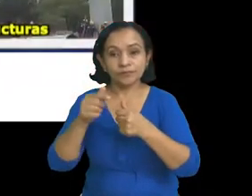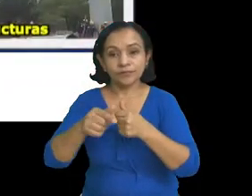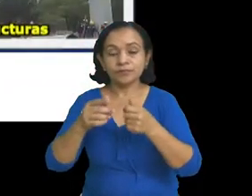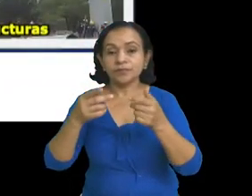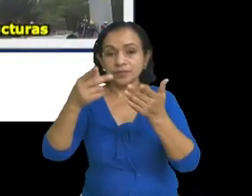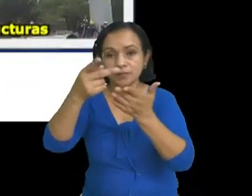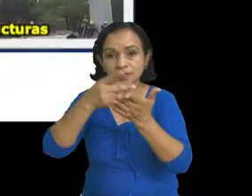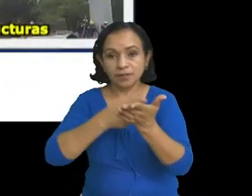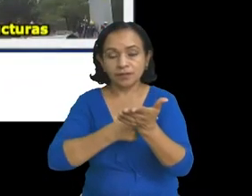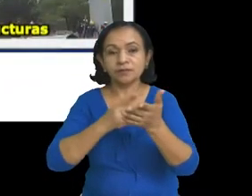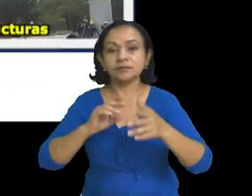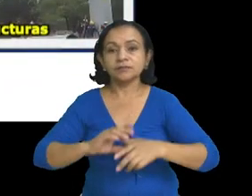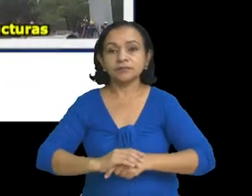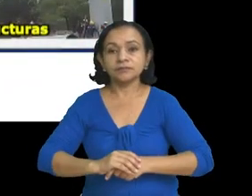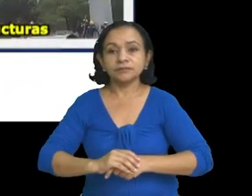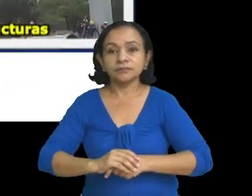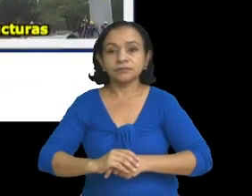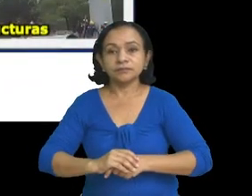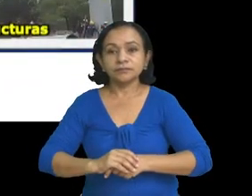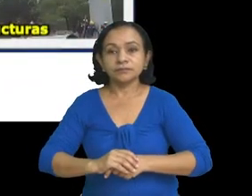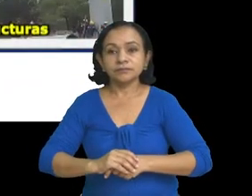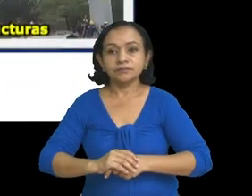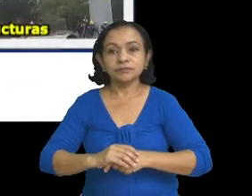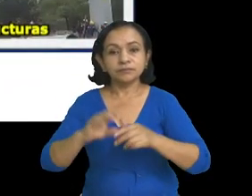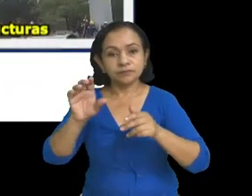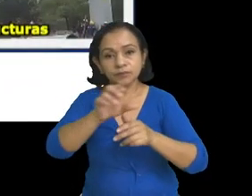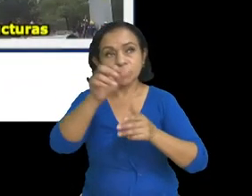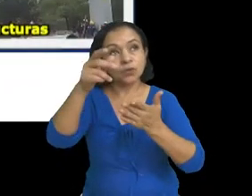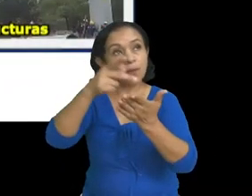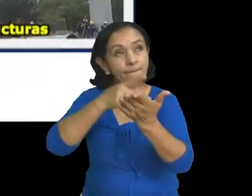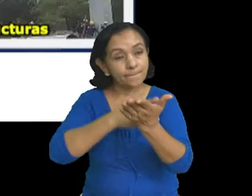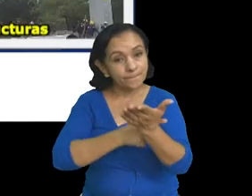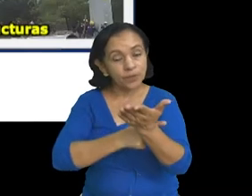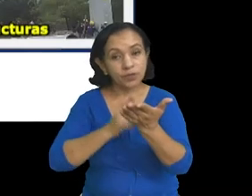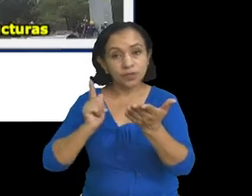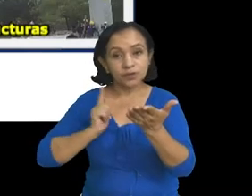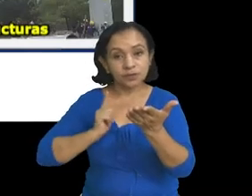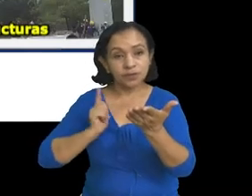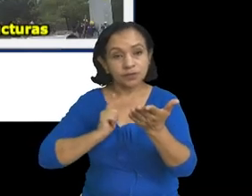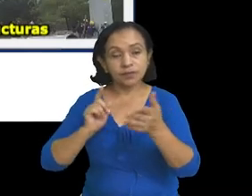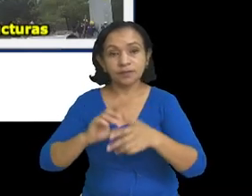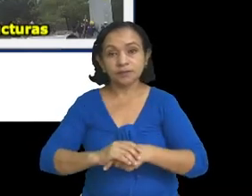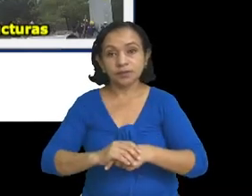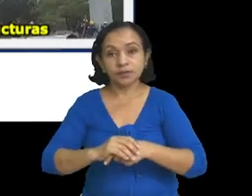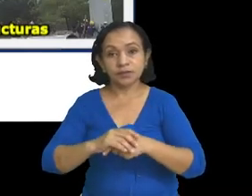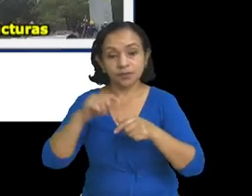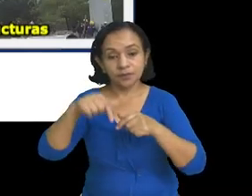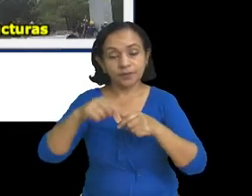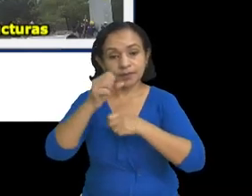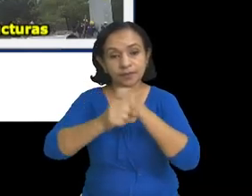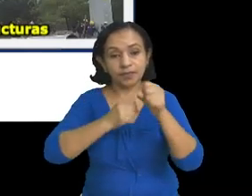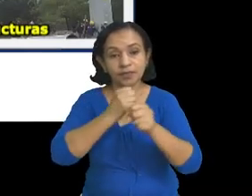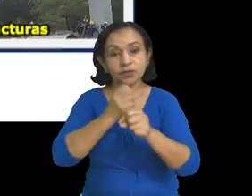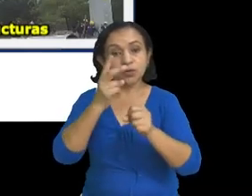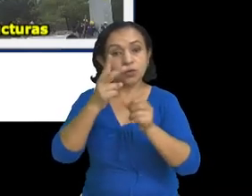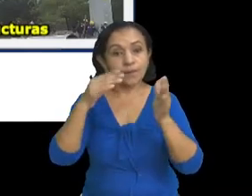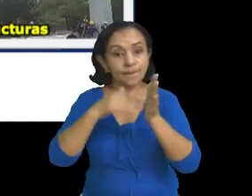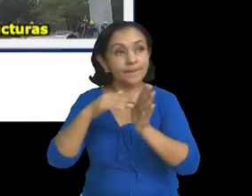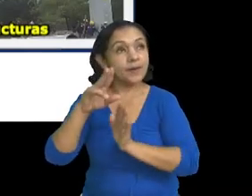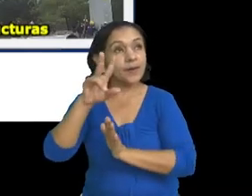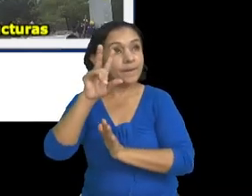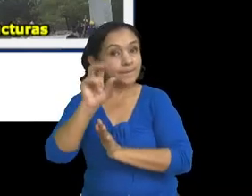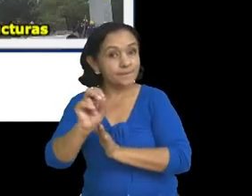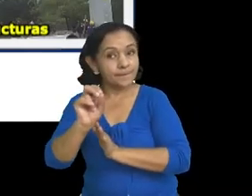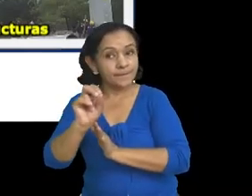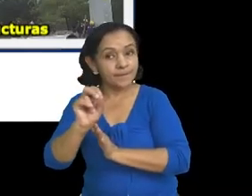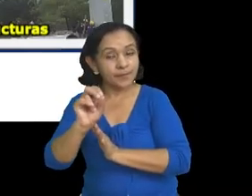este proyecto, ¿verdad? Dentro de los otros proyectos que tenemos para este año es la adquisición de lo